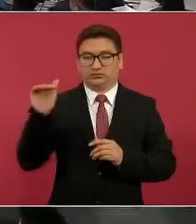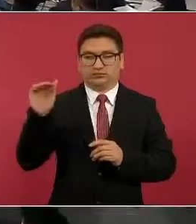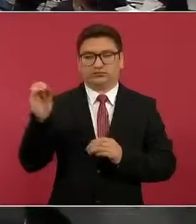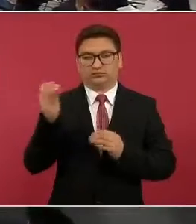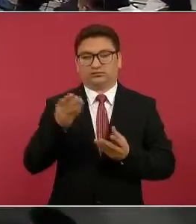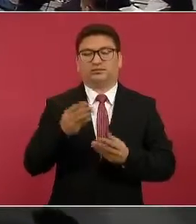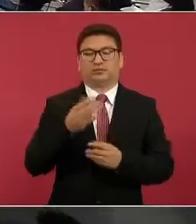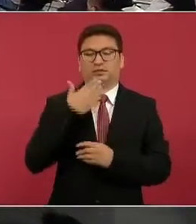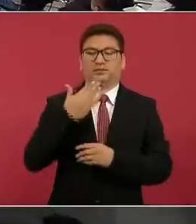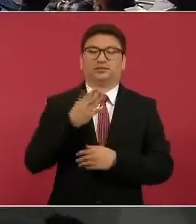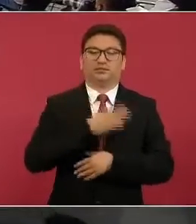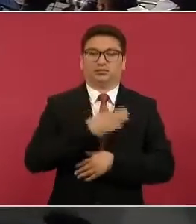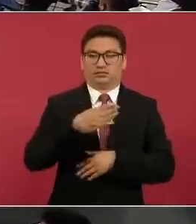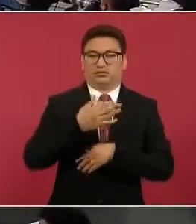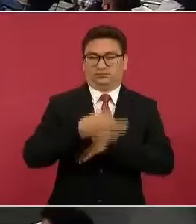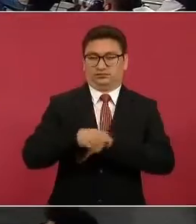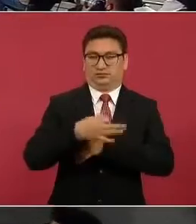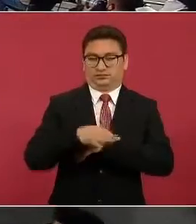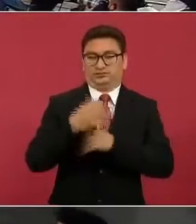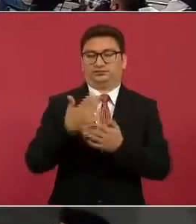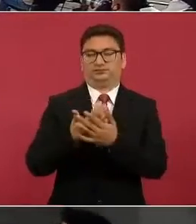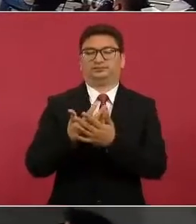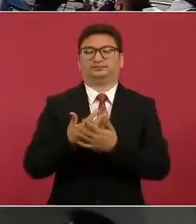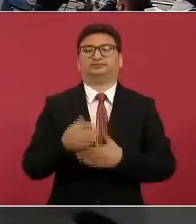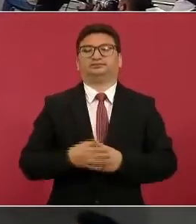Bueno, mientras llega ese,